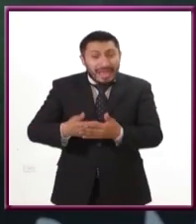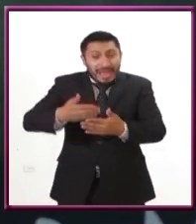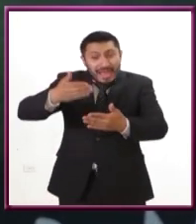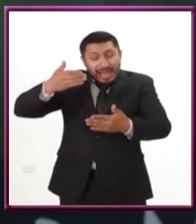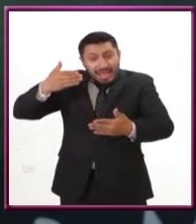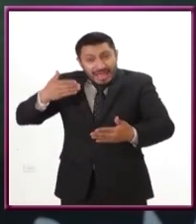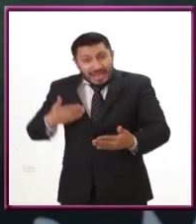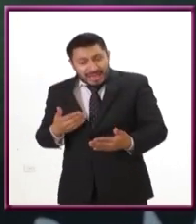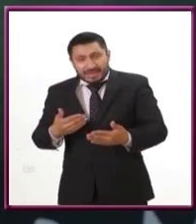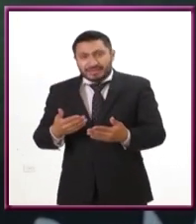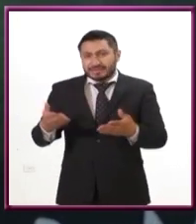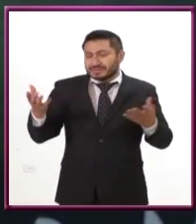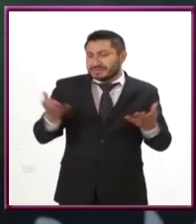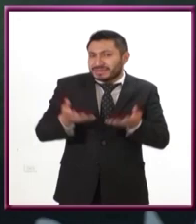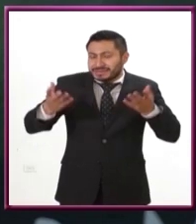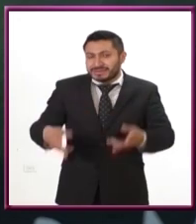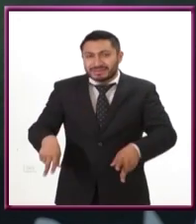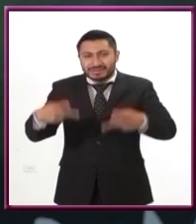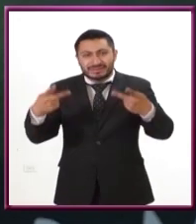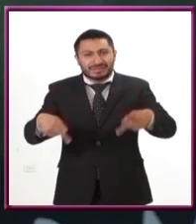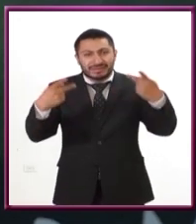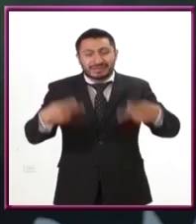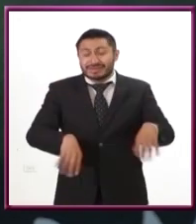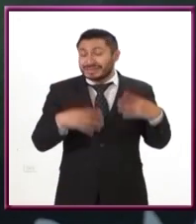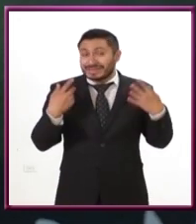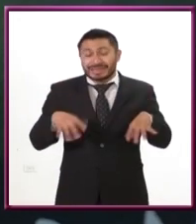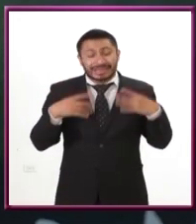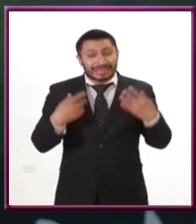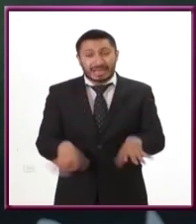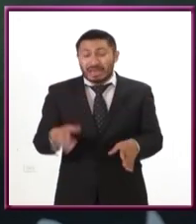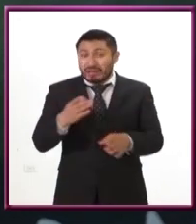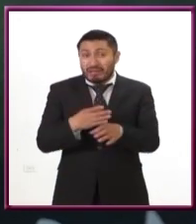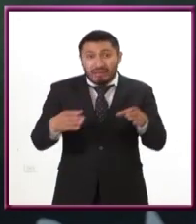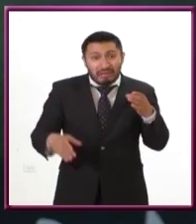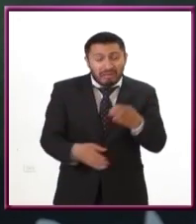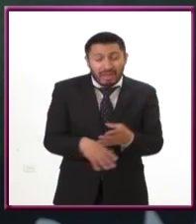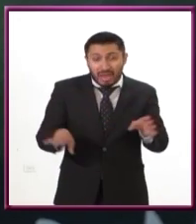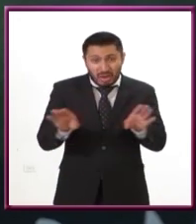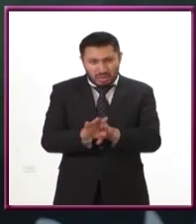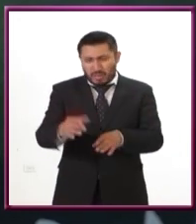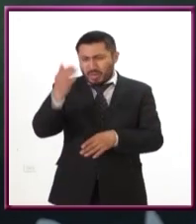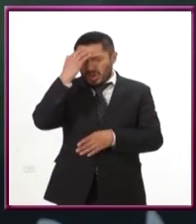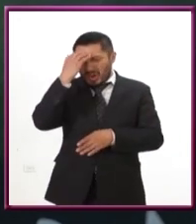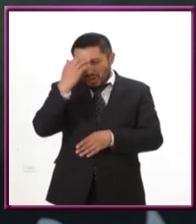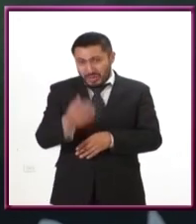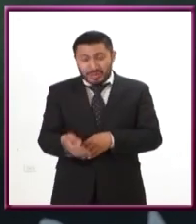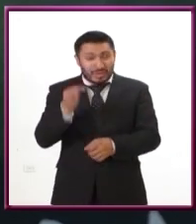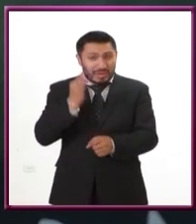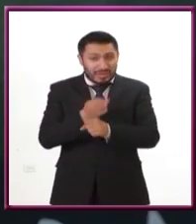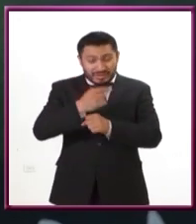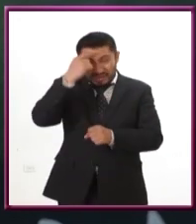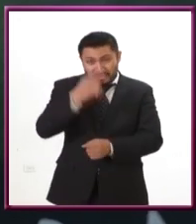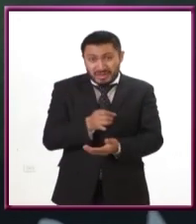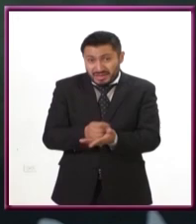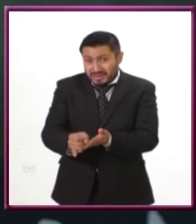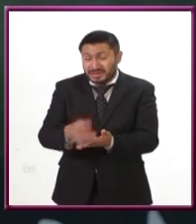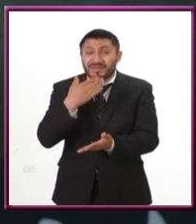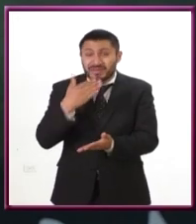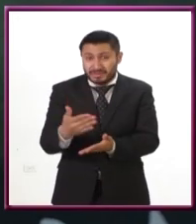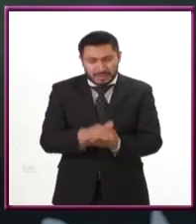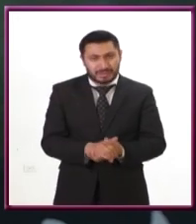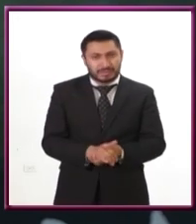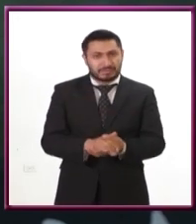de la producción, distribución y venta de estupefacientes es un conocimiento que sin duda nos ayuda a tomar